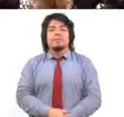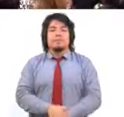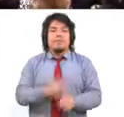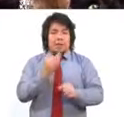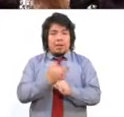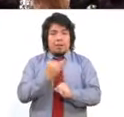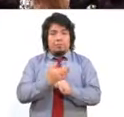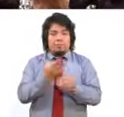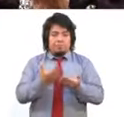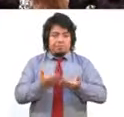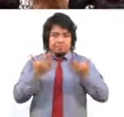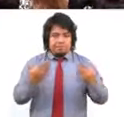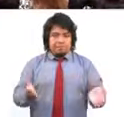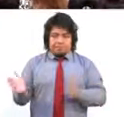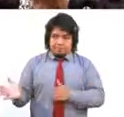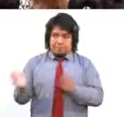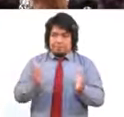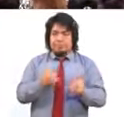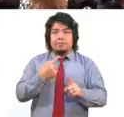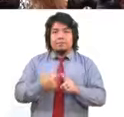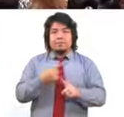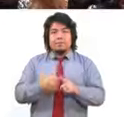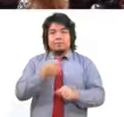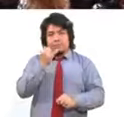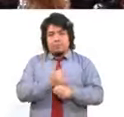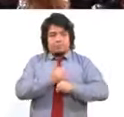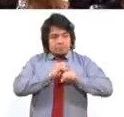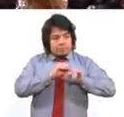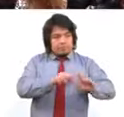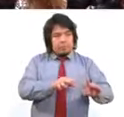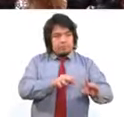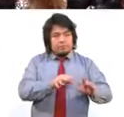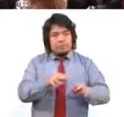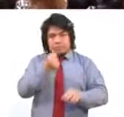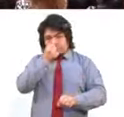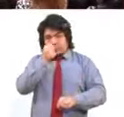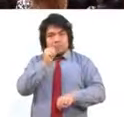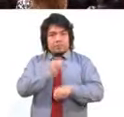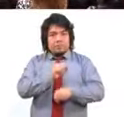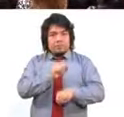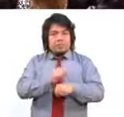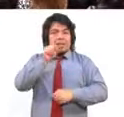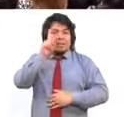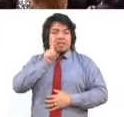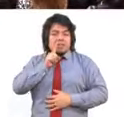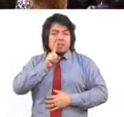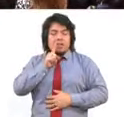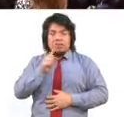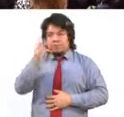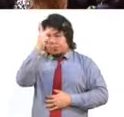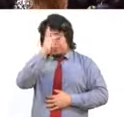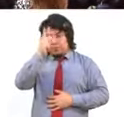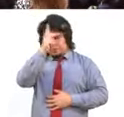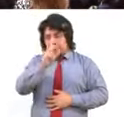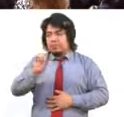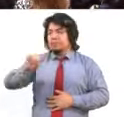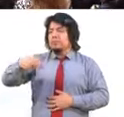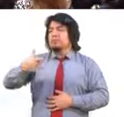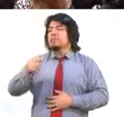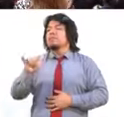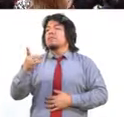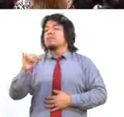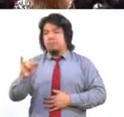Enseguida, escucharemos el informe del cual da cuenta la secretaria de las mujeres de nuestra ciudad, psicóloga Ingrid Gómez